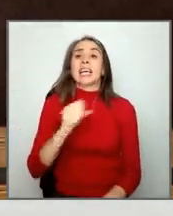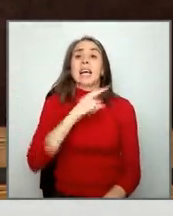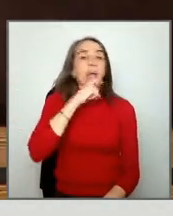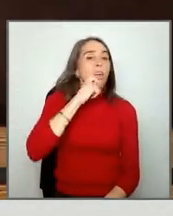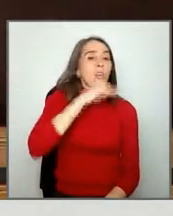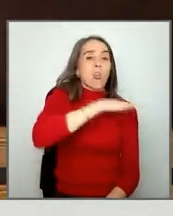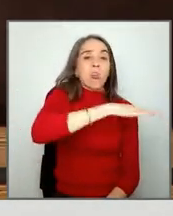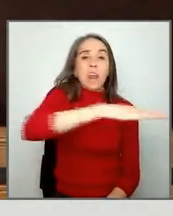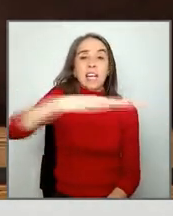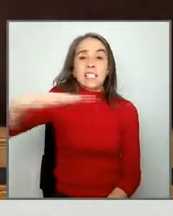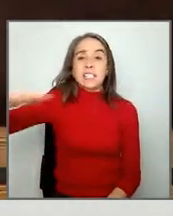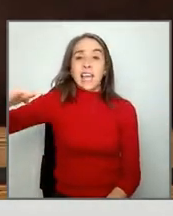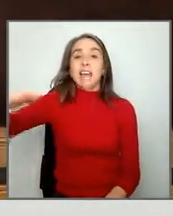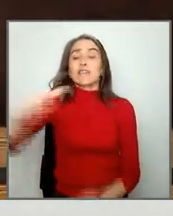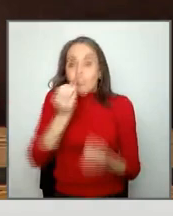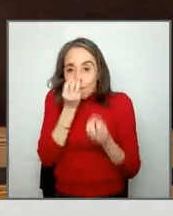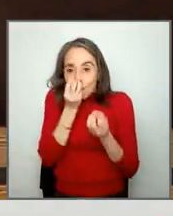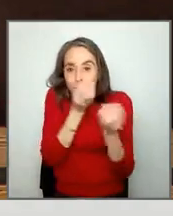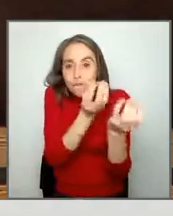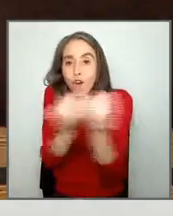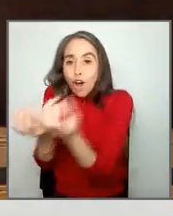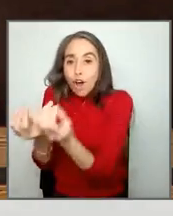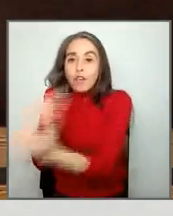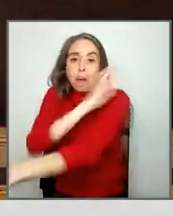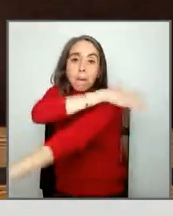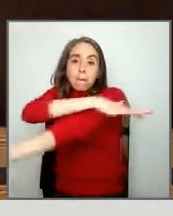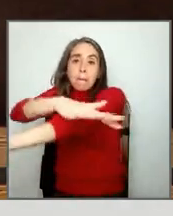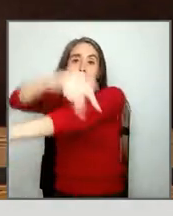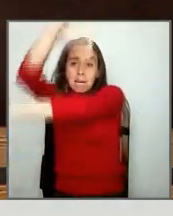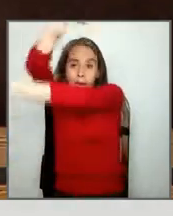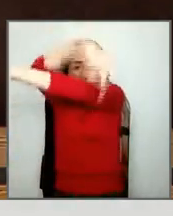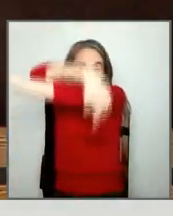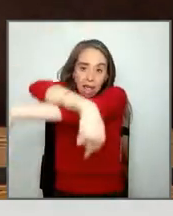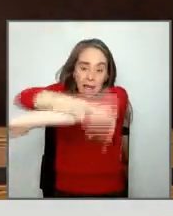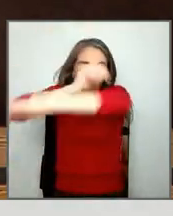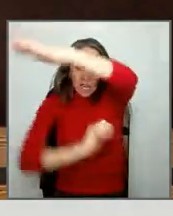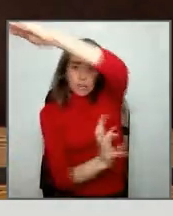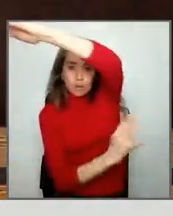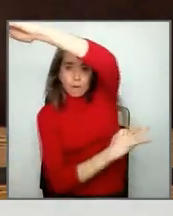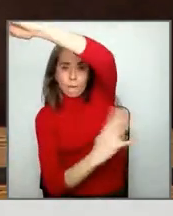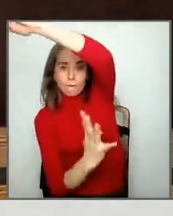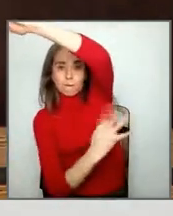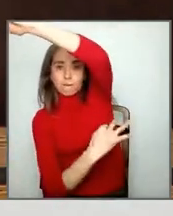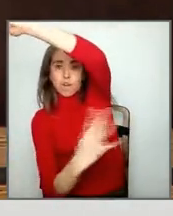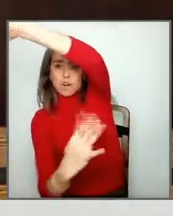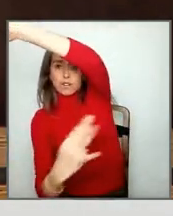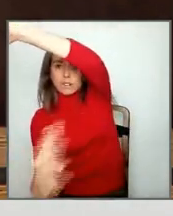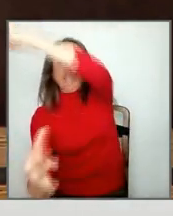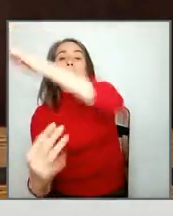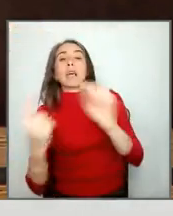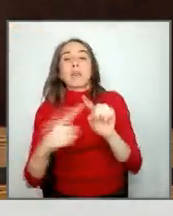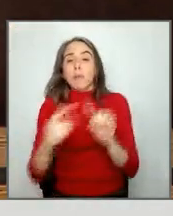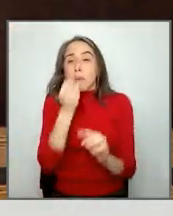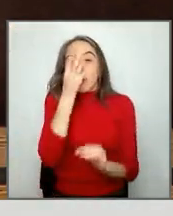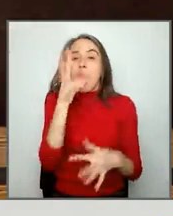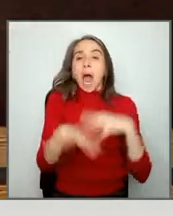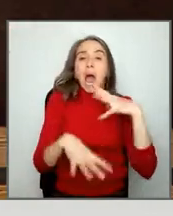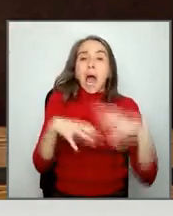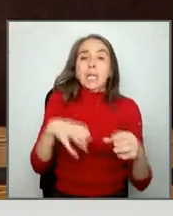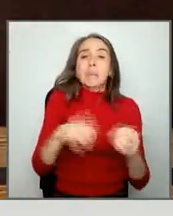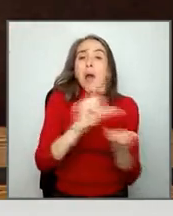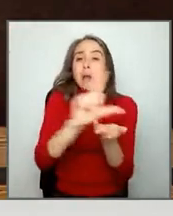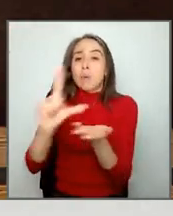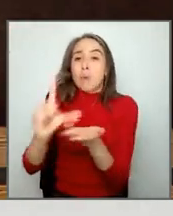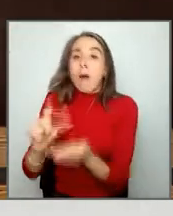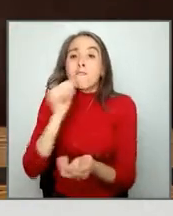florece un océano con bosques gigantes de macroalga con una biodiversidad aún por descubrir